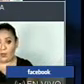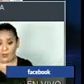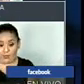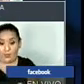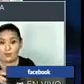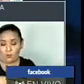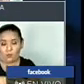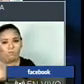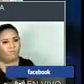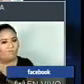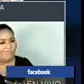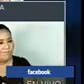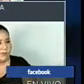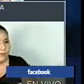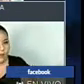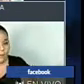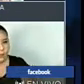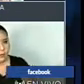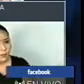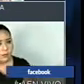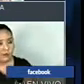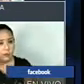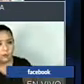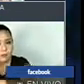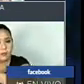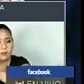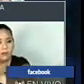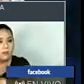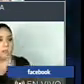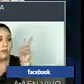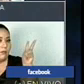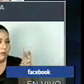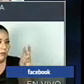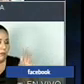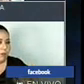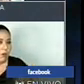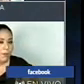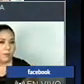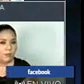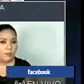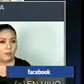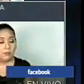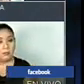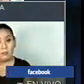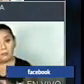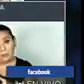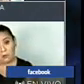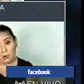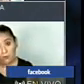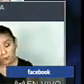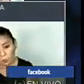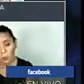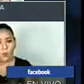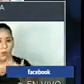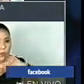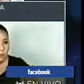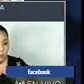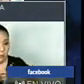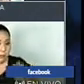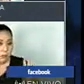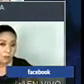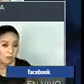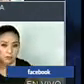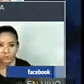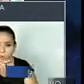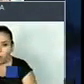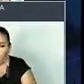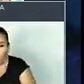comenzara a analizar en ese órgano de Estado el tema de inmediato. Decían, pero vemos que por lo que me estás planteando, pues la situación no